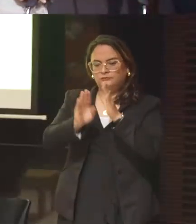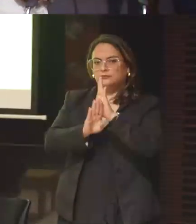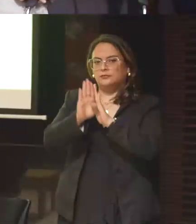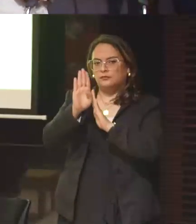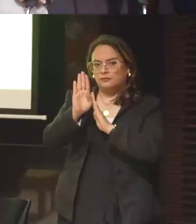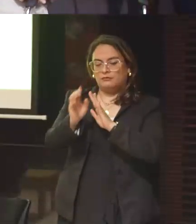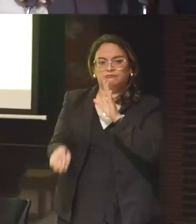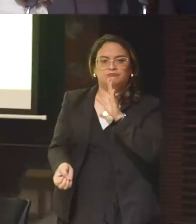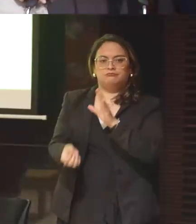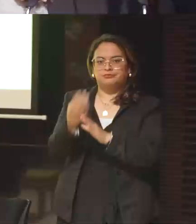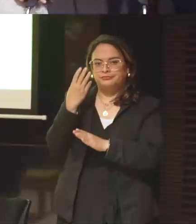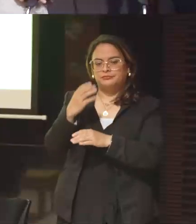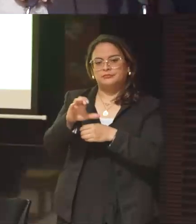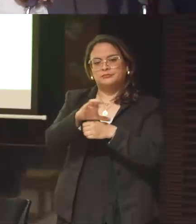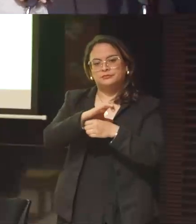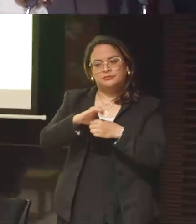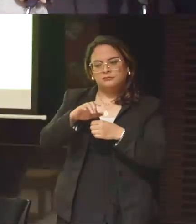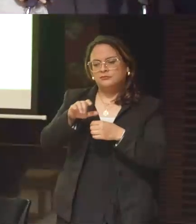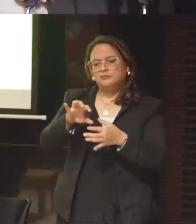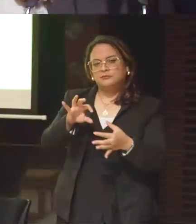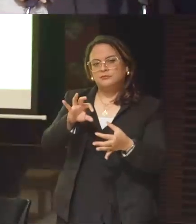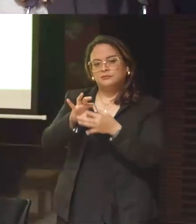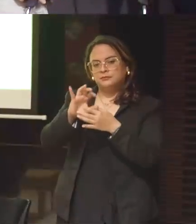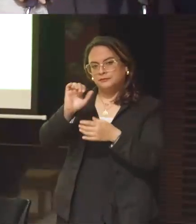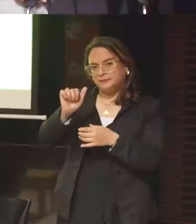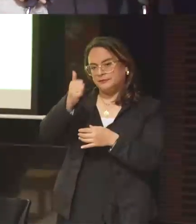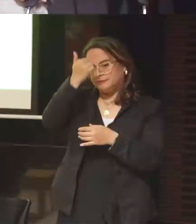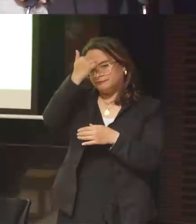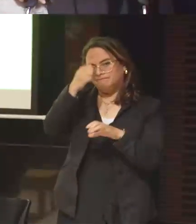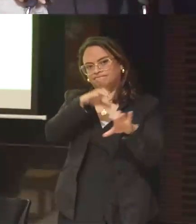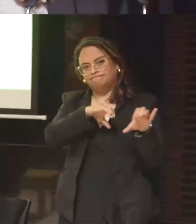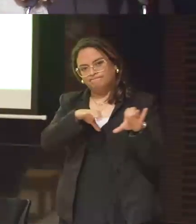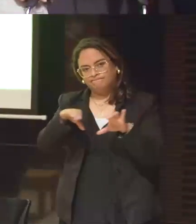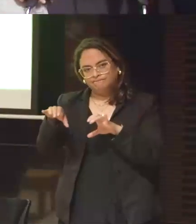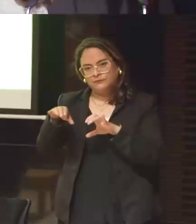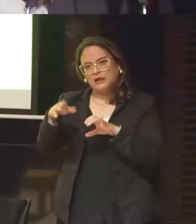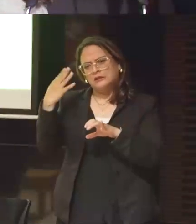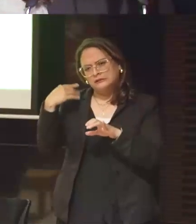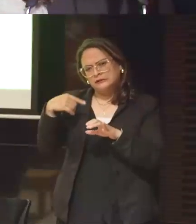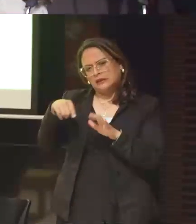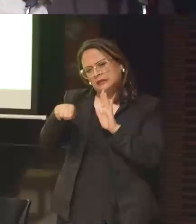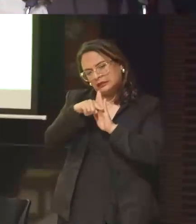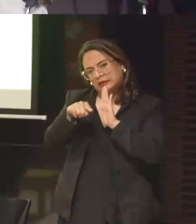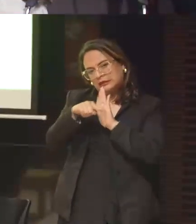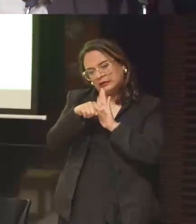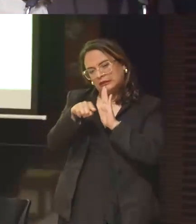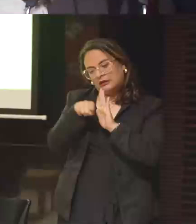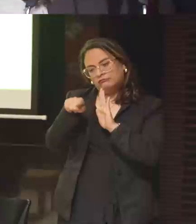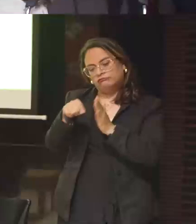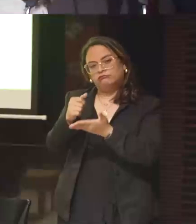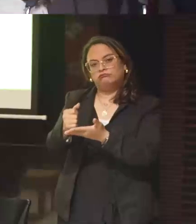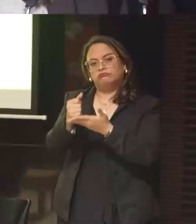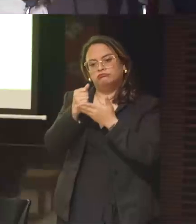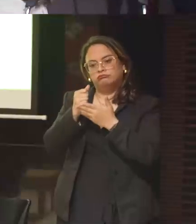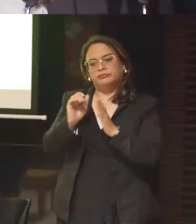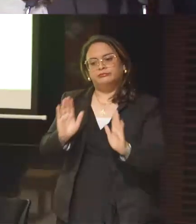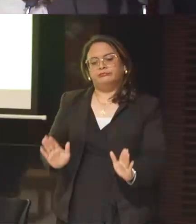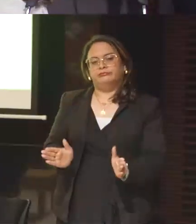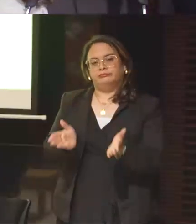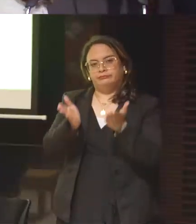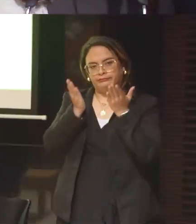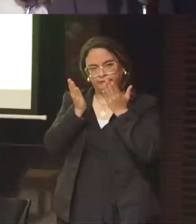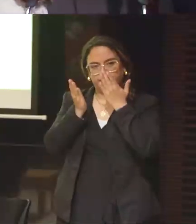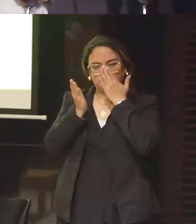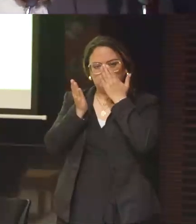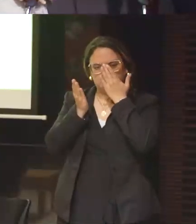eje de conductas que han probado todo tipo de cosas negativas, pero también como eje de prosperidad en cuanto a que